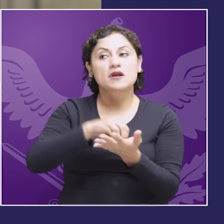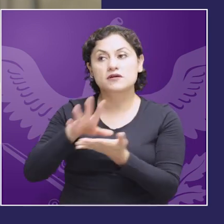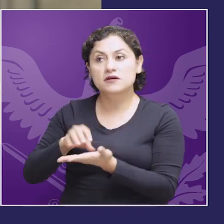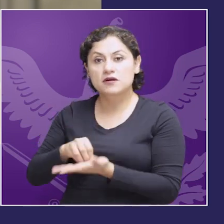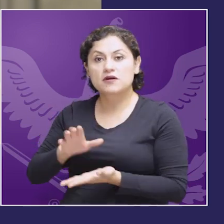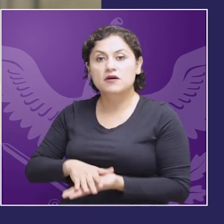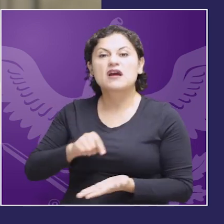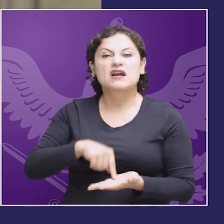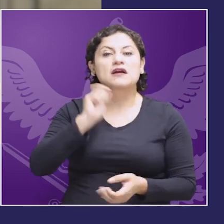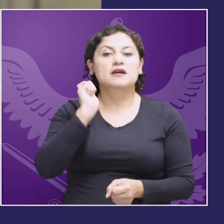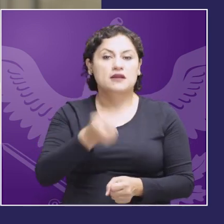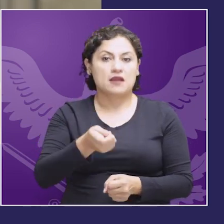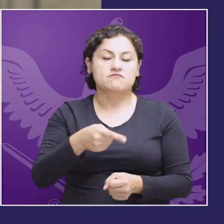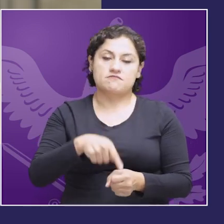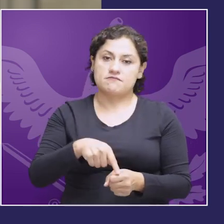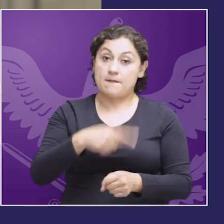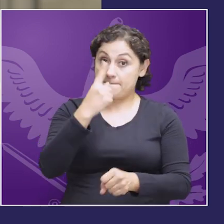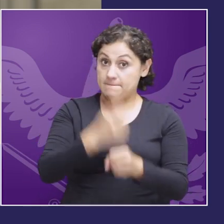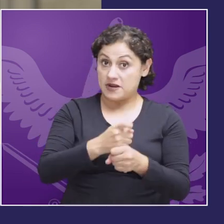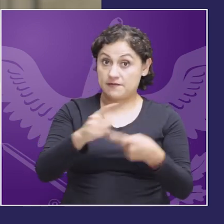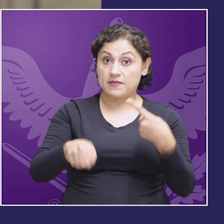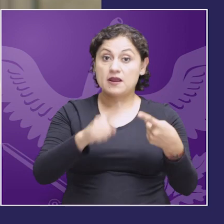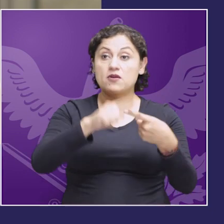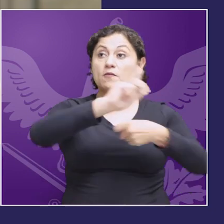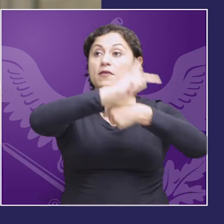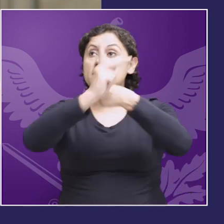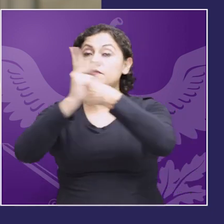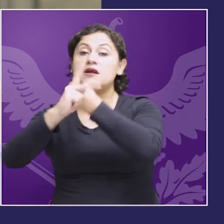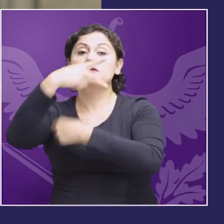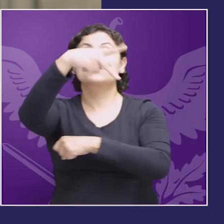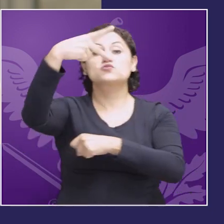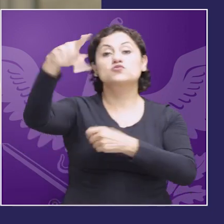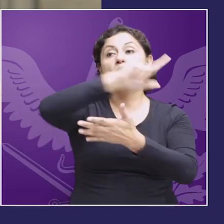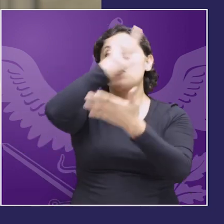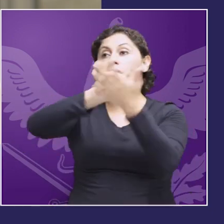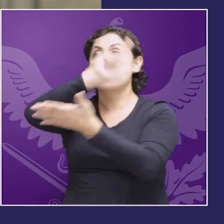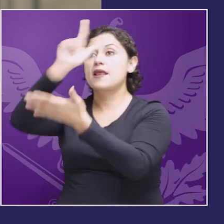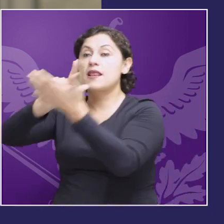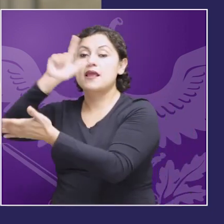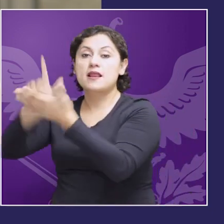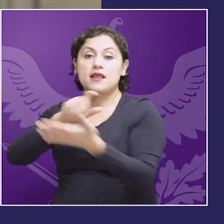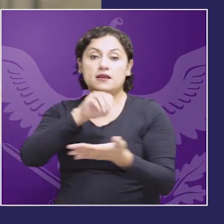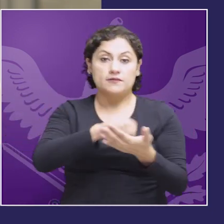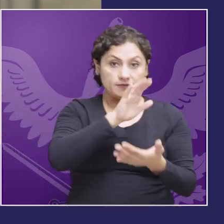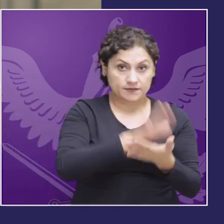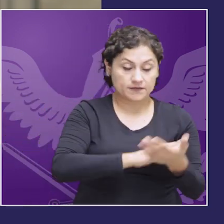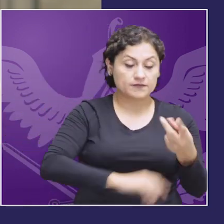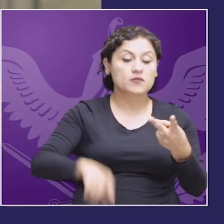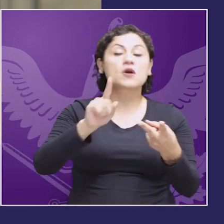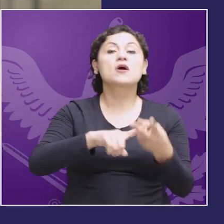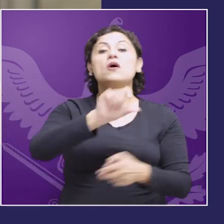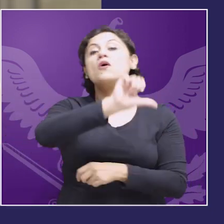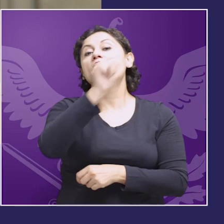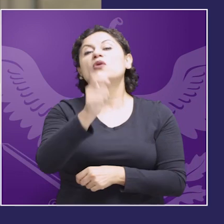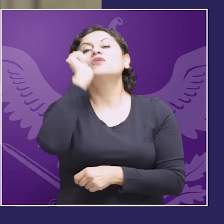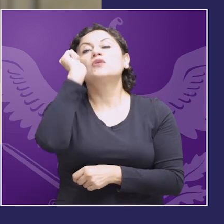de la Comisión? Primero, el marco normativo de cada país, que sabemos que es distinto. Ya se nos decía en la ponencia anterior,